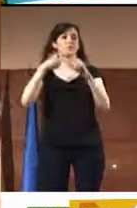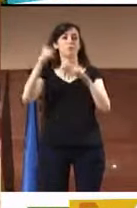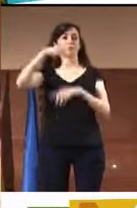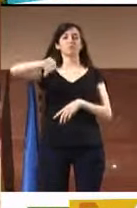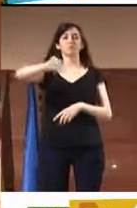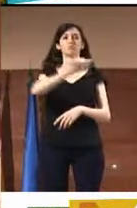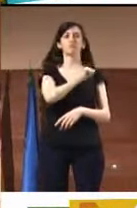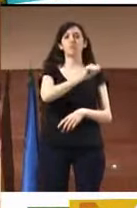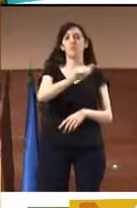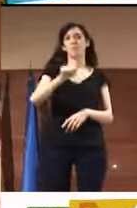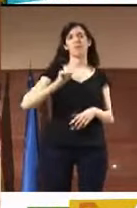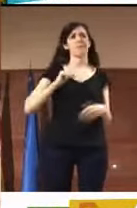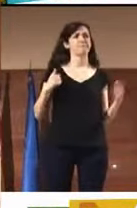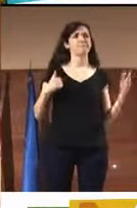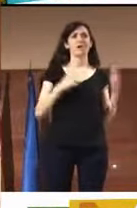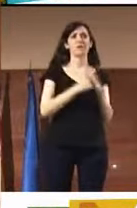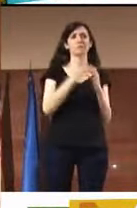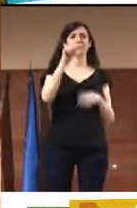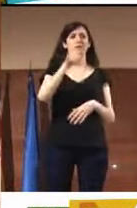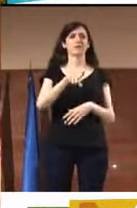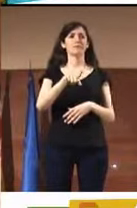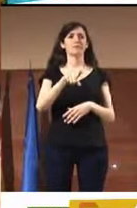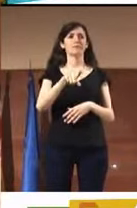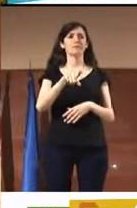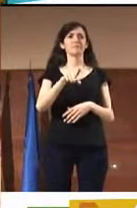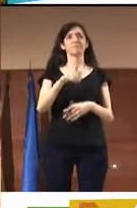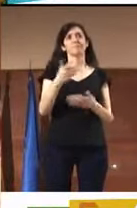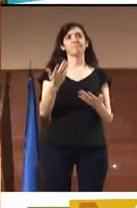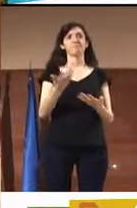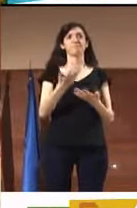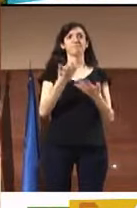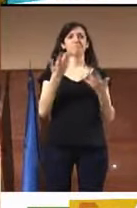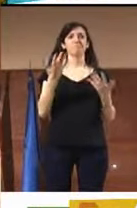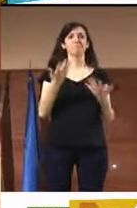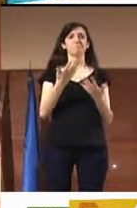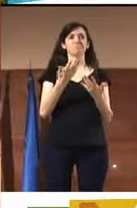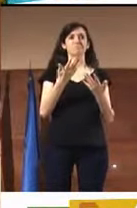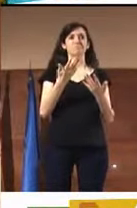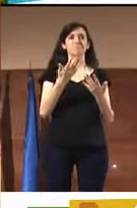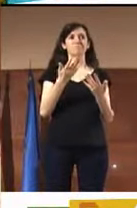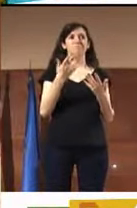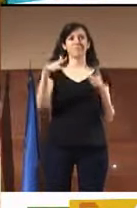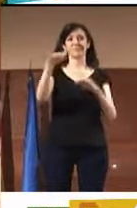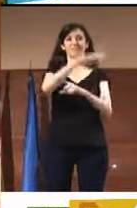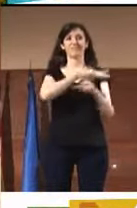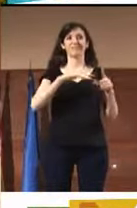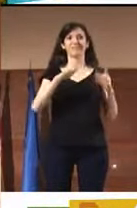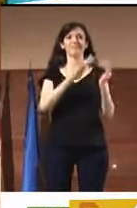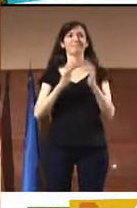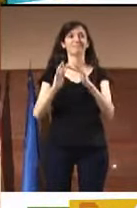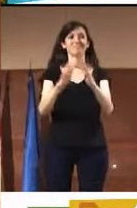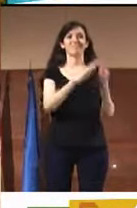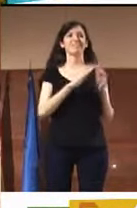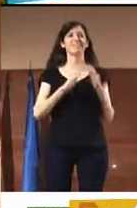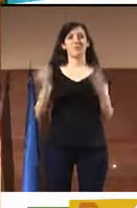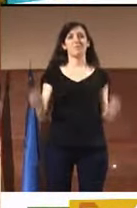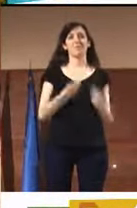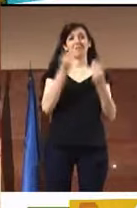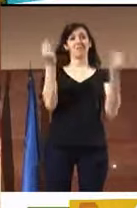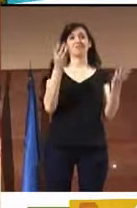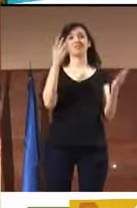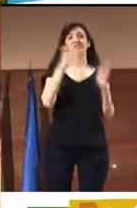autonomía y una mejora, digamos, al final de su relación con el entorno, la normalización, en definitiva,